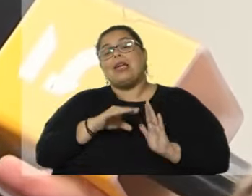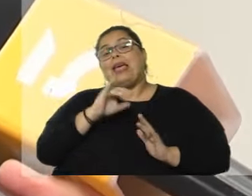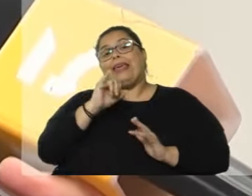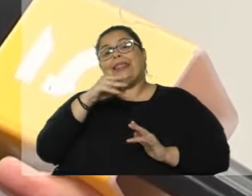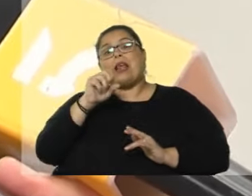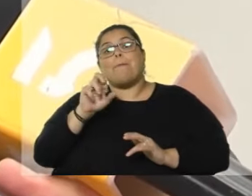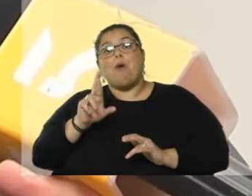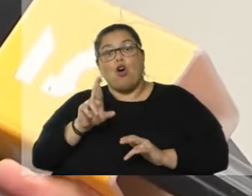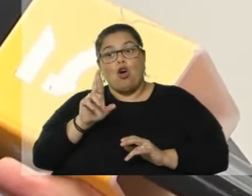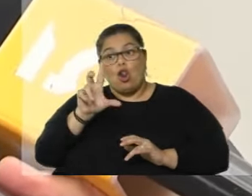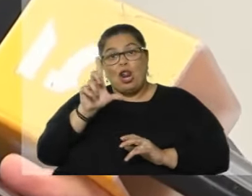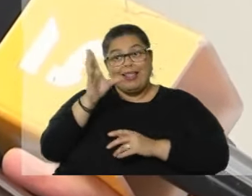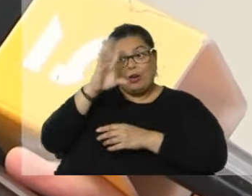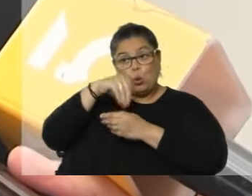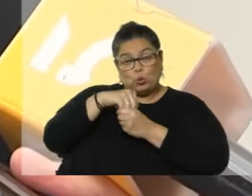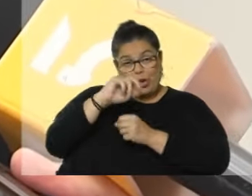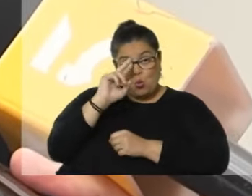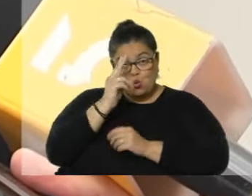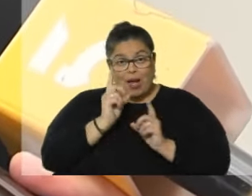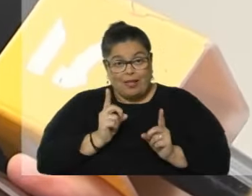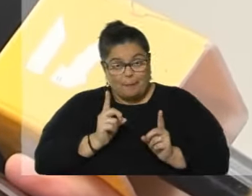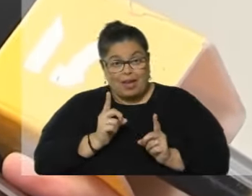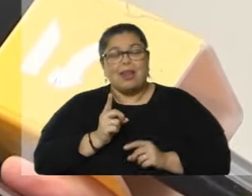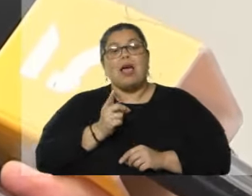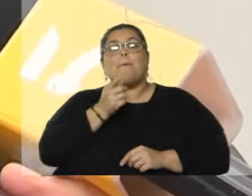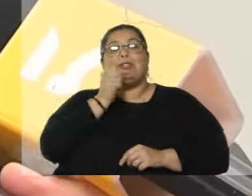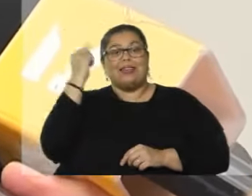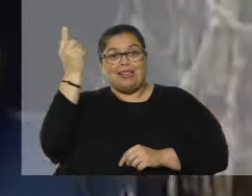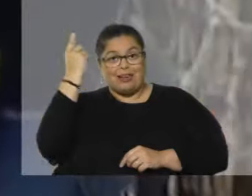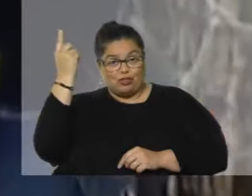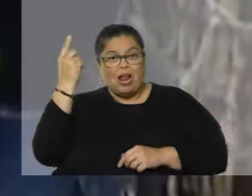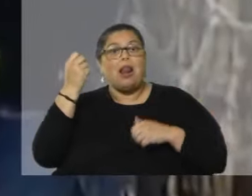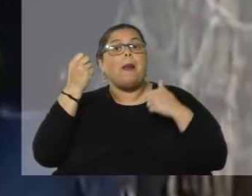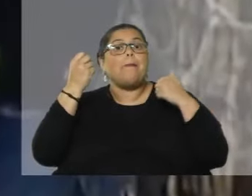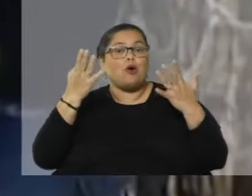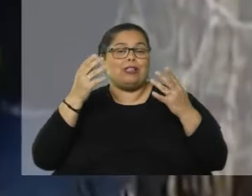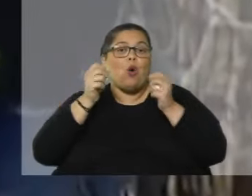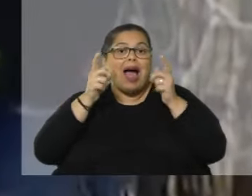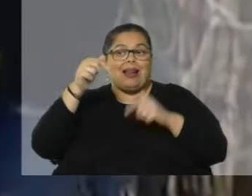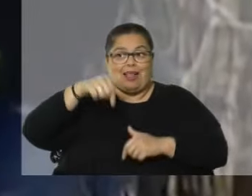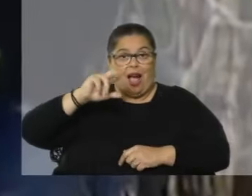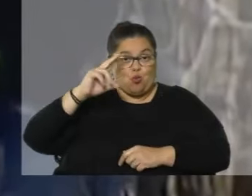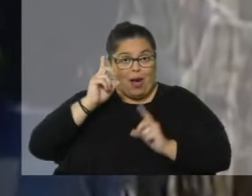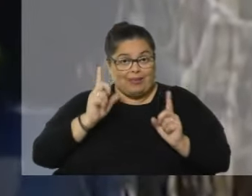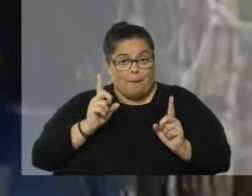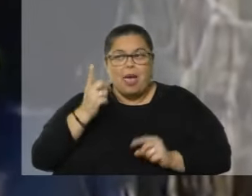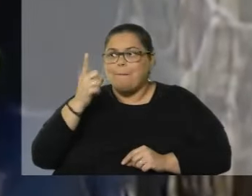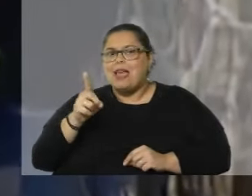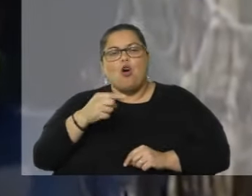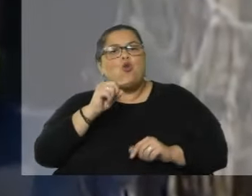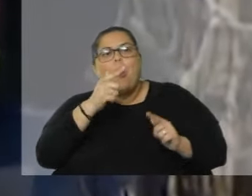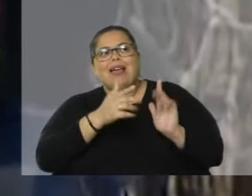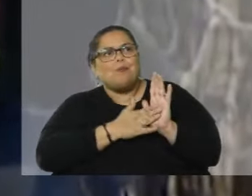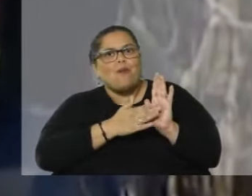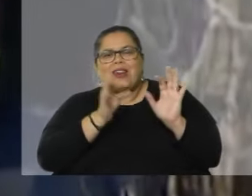que incluye Uruguay, obviamente, y por ahí es donde se generó la alerta en Uruguay. En Argentina, el periodismo argentino habló de una búsqueda en